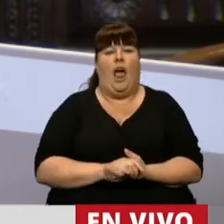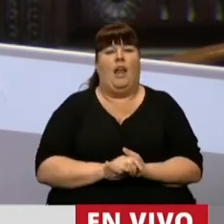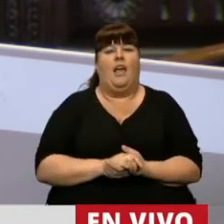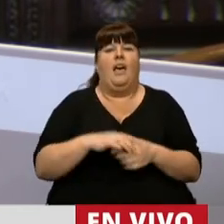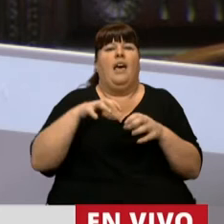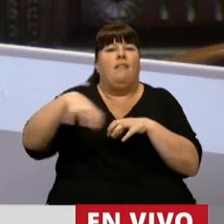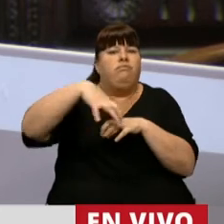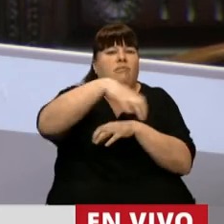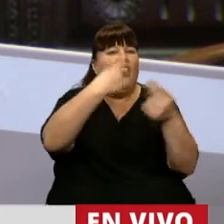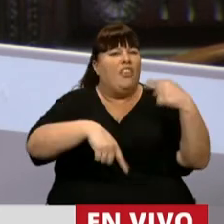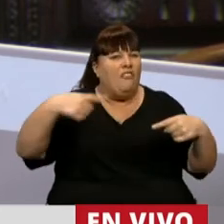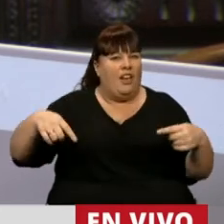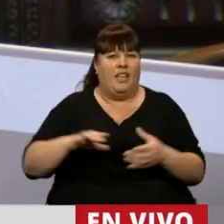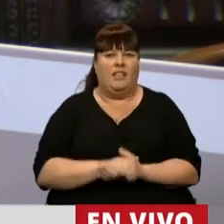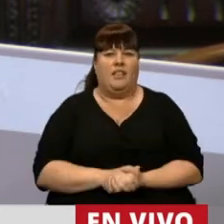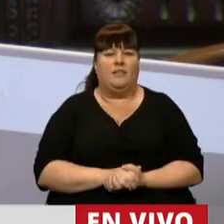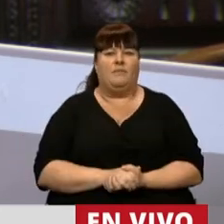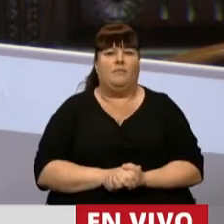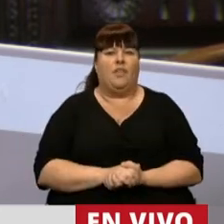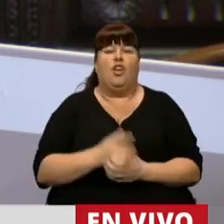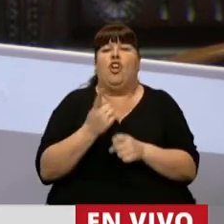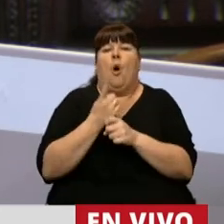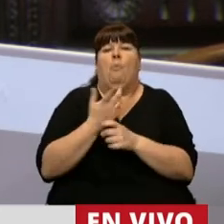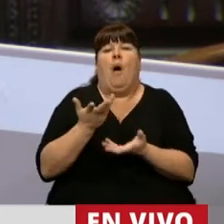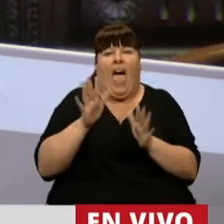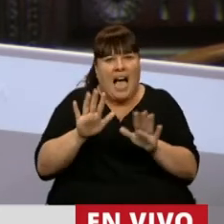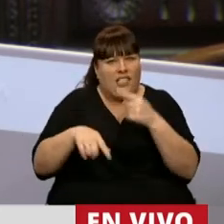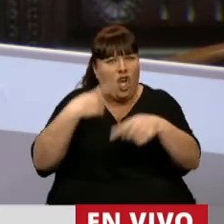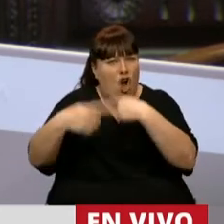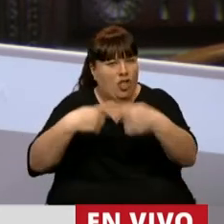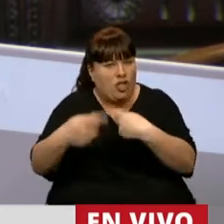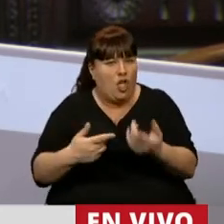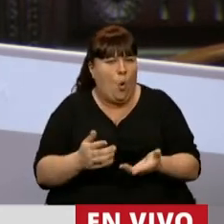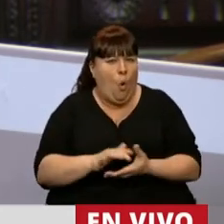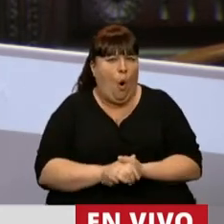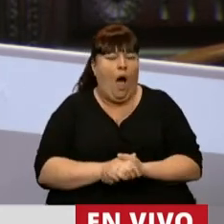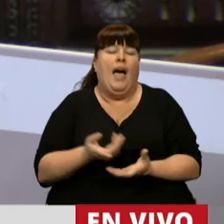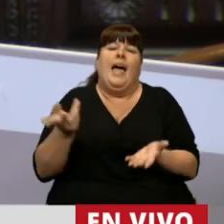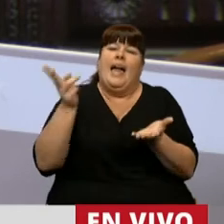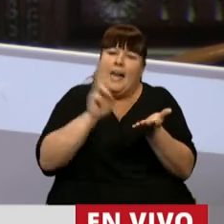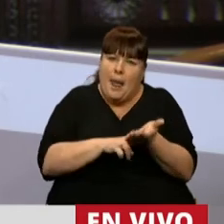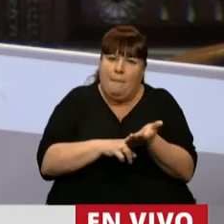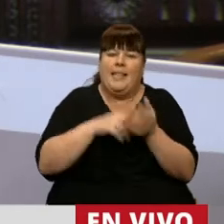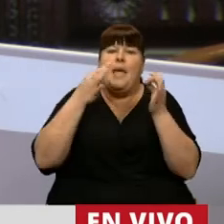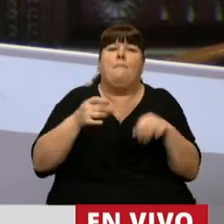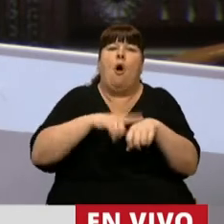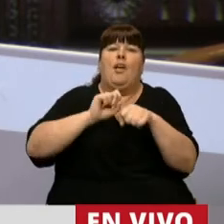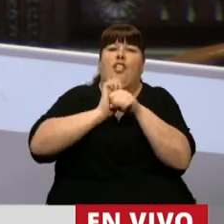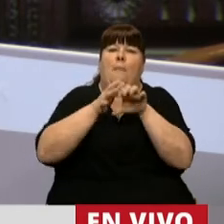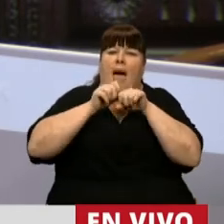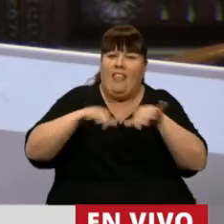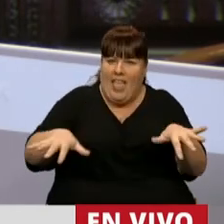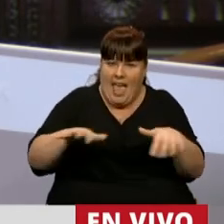en distintos organismos. No podemos permitir que esto siga sucediendo, y reitero, en el medio de esta